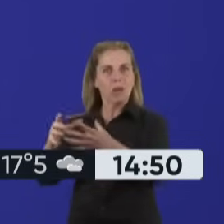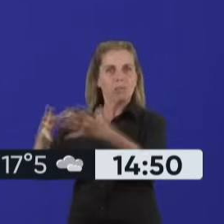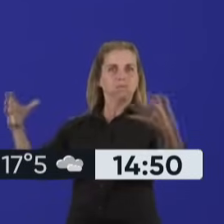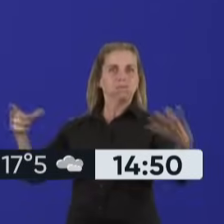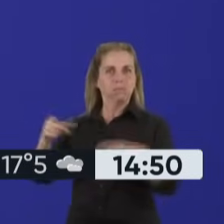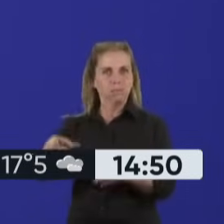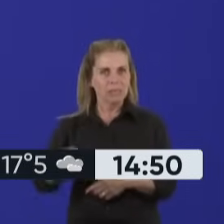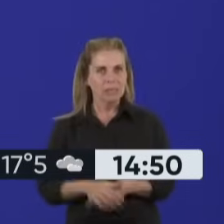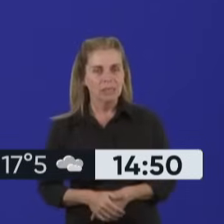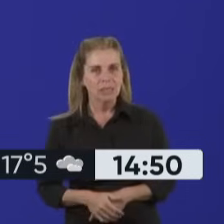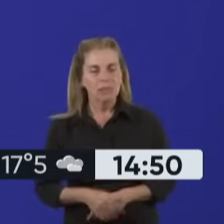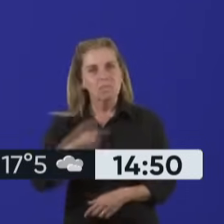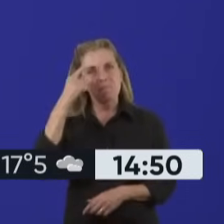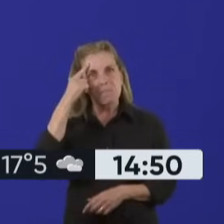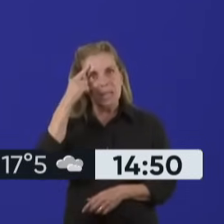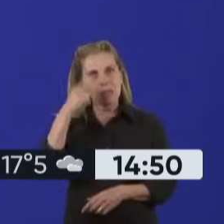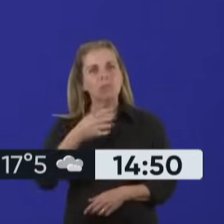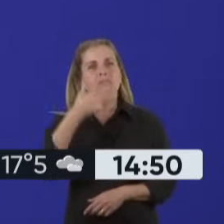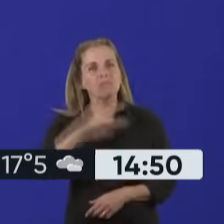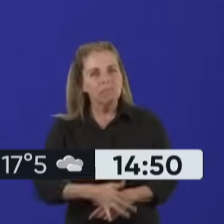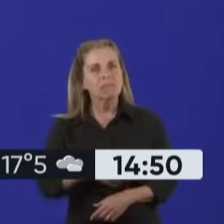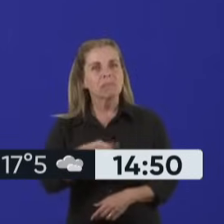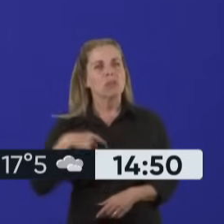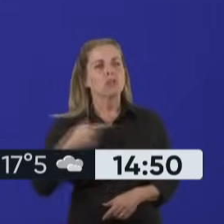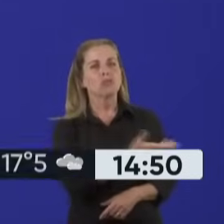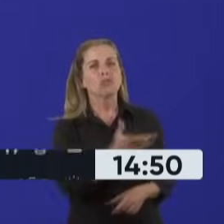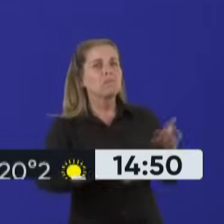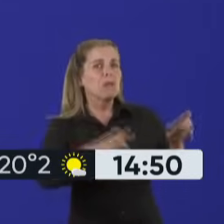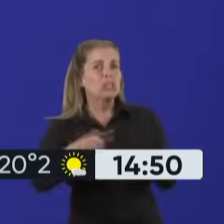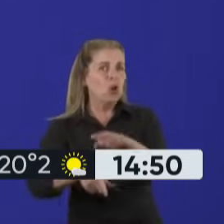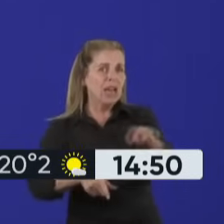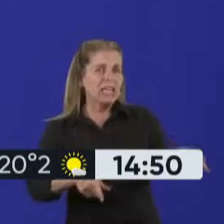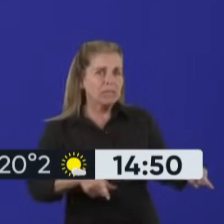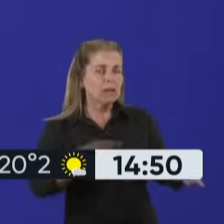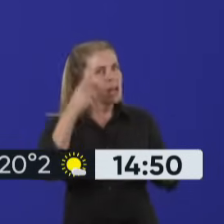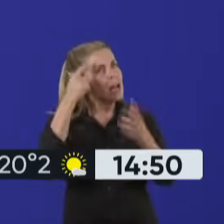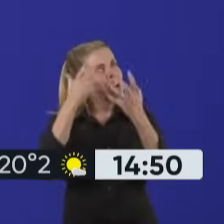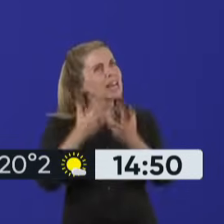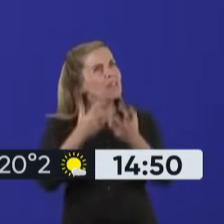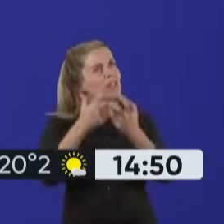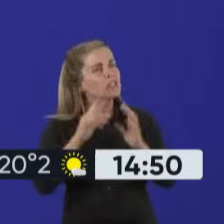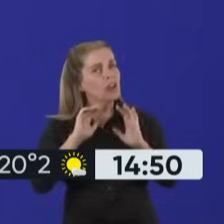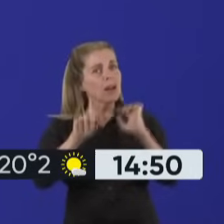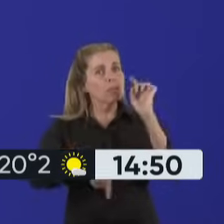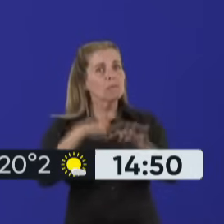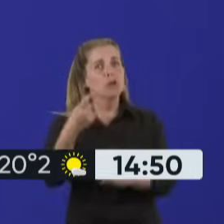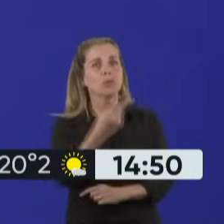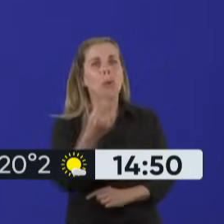yo creo que la sociedad va a volver a reflexionar, digamos, si este 26 de